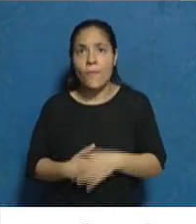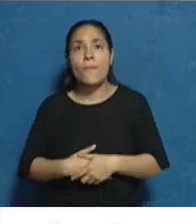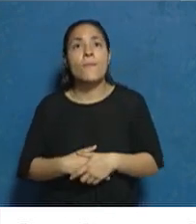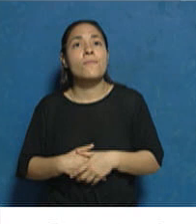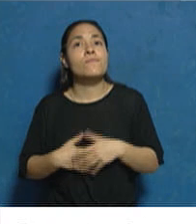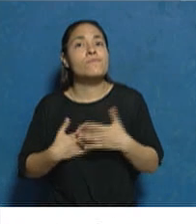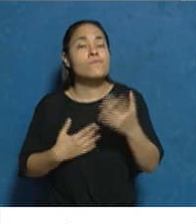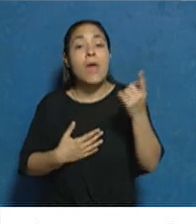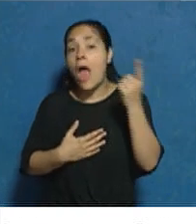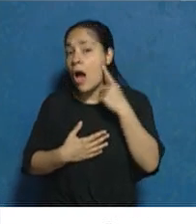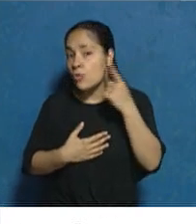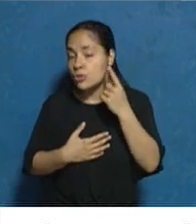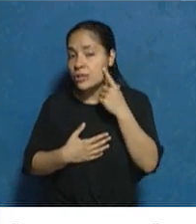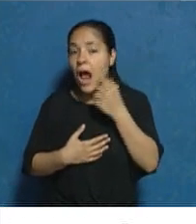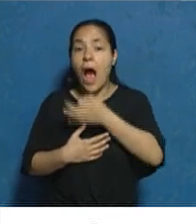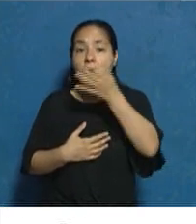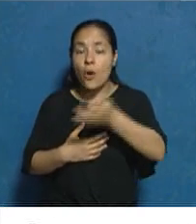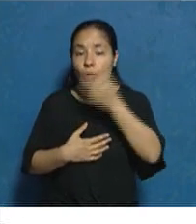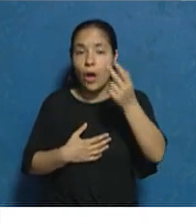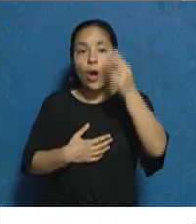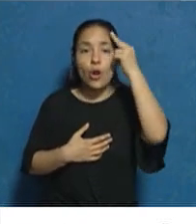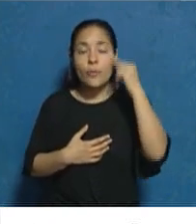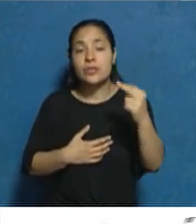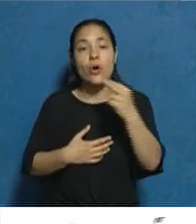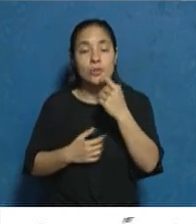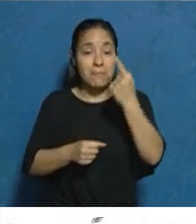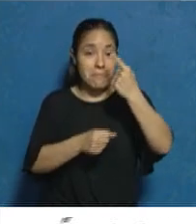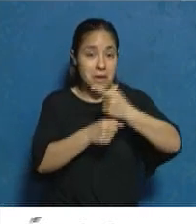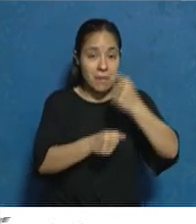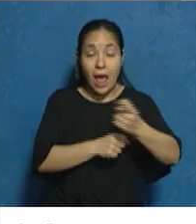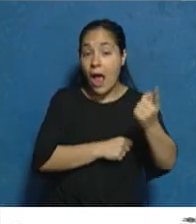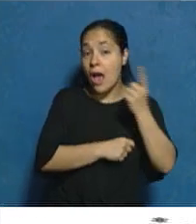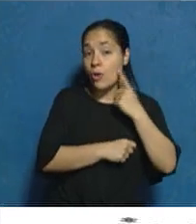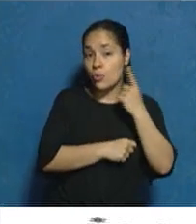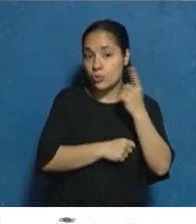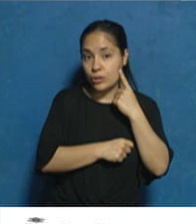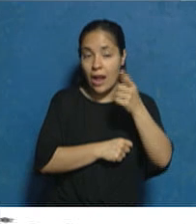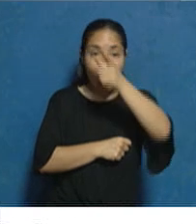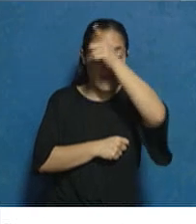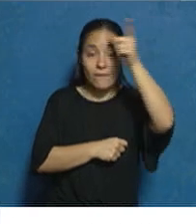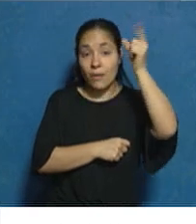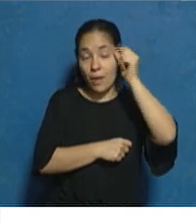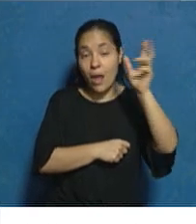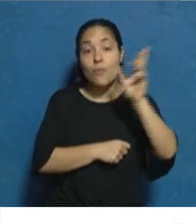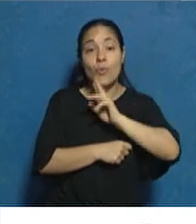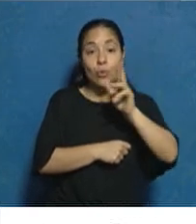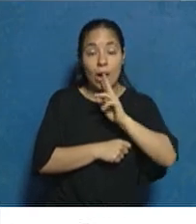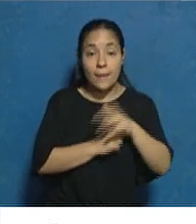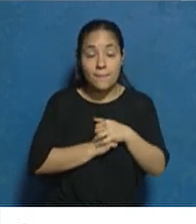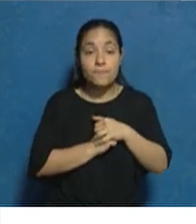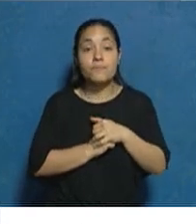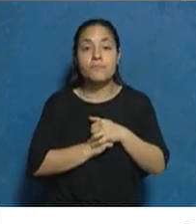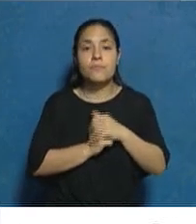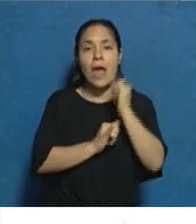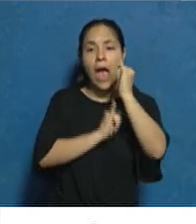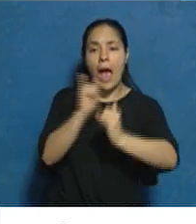comenzar a escuchar los audios al 911. Primera parte de ellos la vamos a escuchar a la enfermera, a la jubilada de San Rafael,